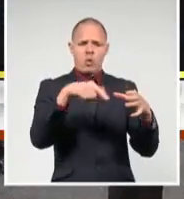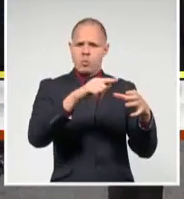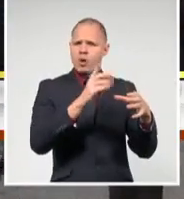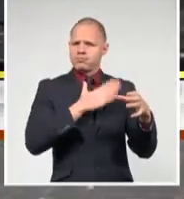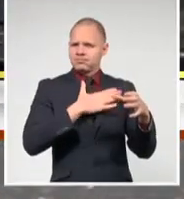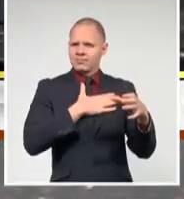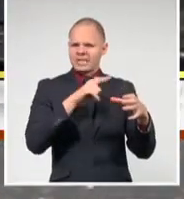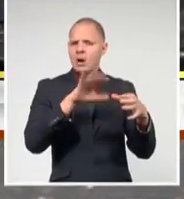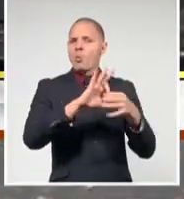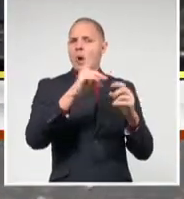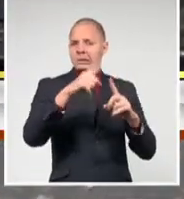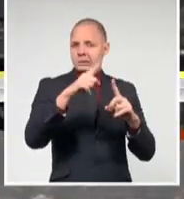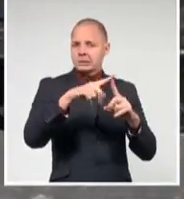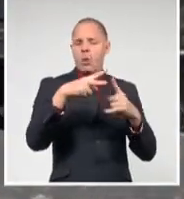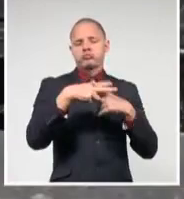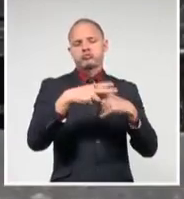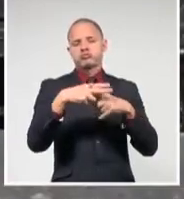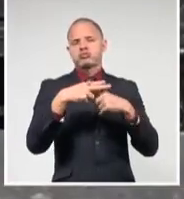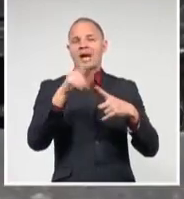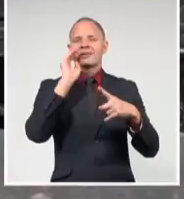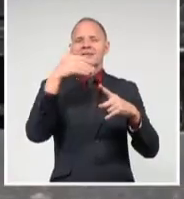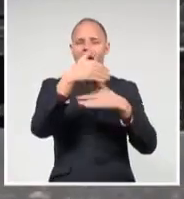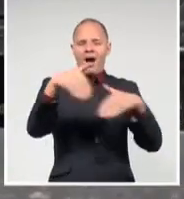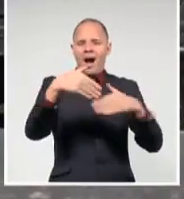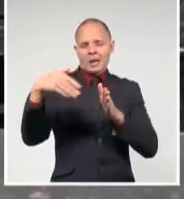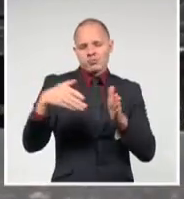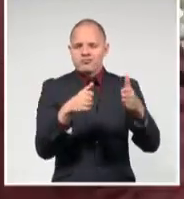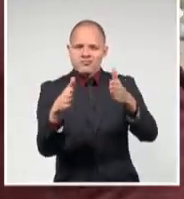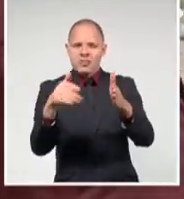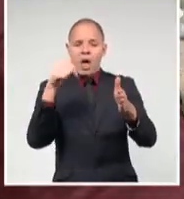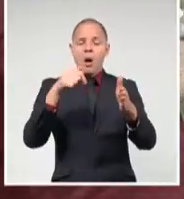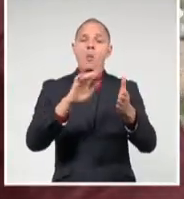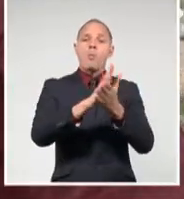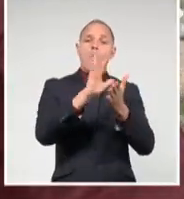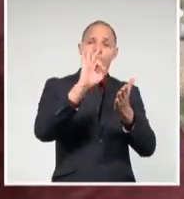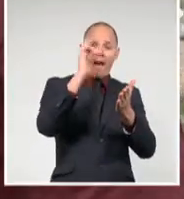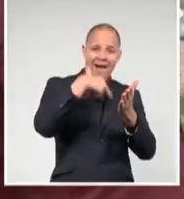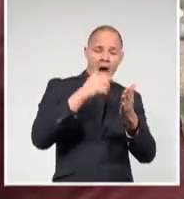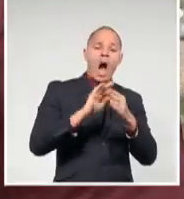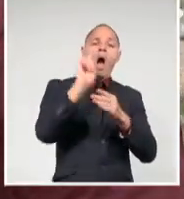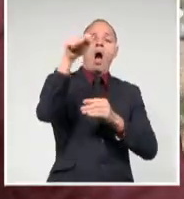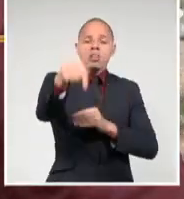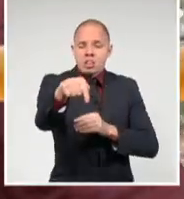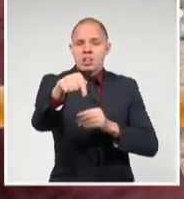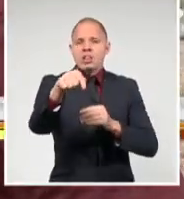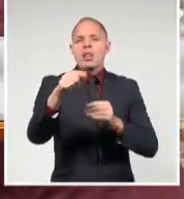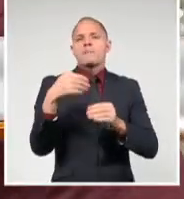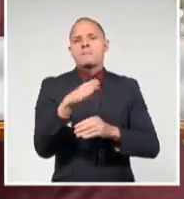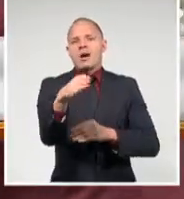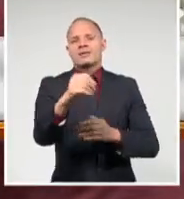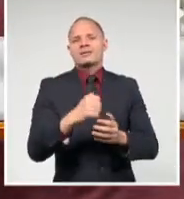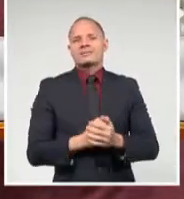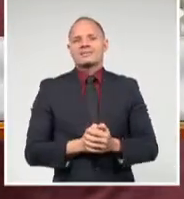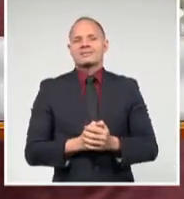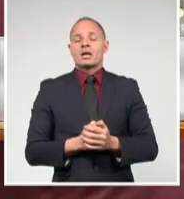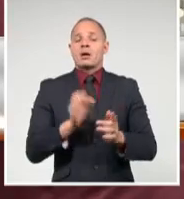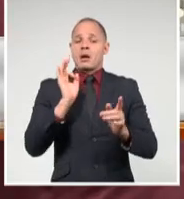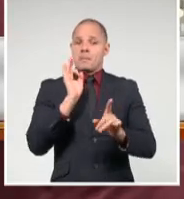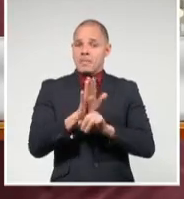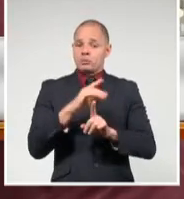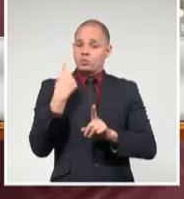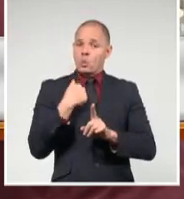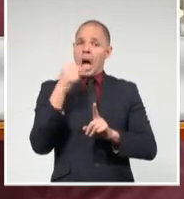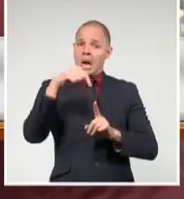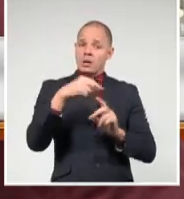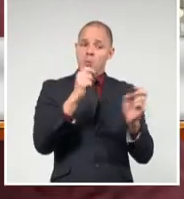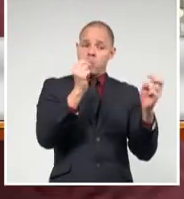la reparación del vial Moa Baracoa. En esta primera etapa nosotros iniciamos los trabajos desde el Puente Sigua hasta el Puente Maraví